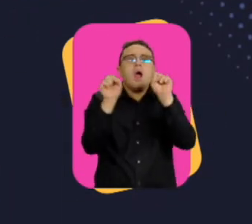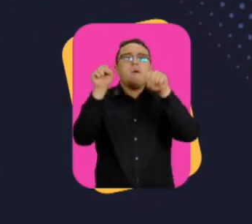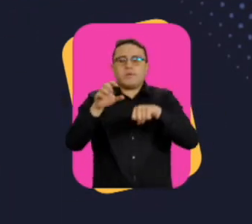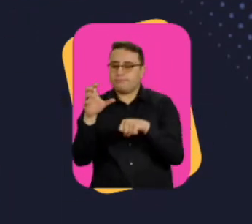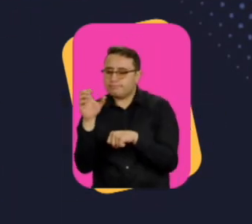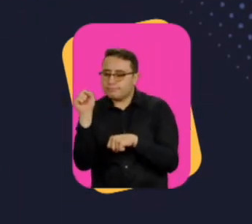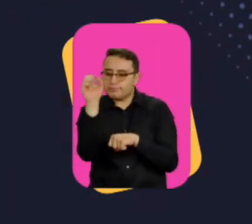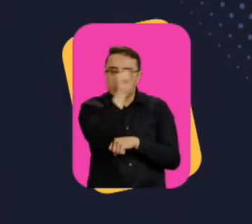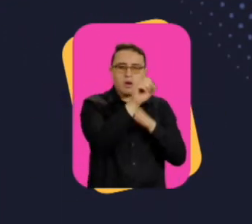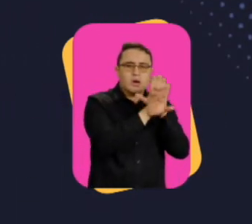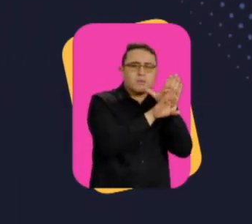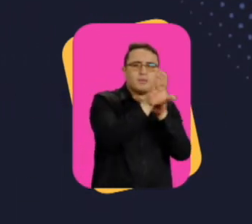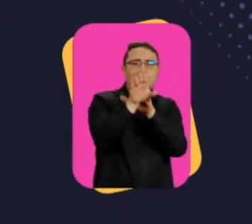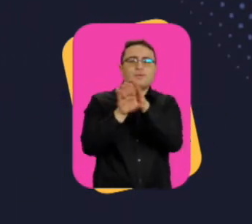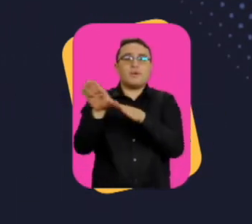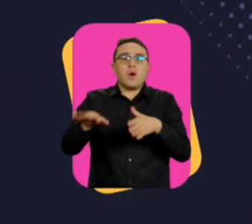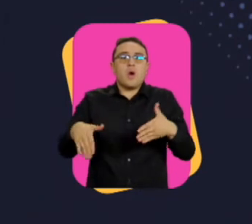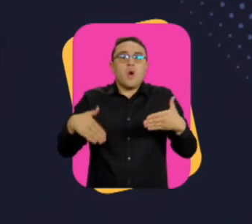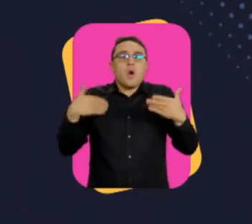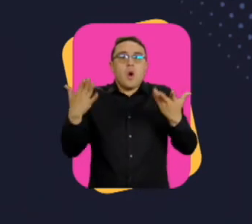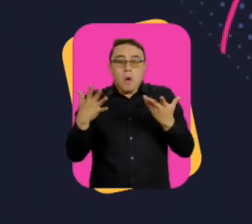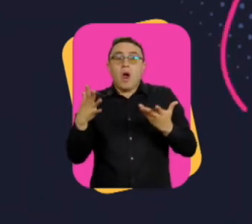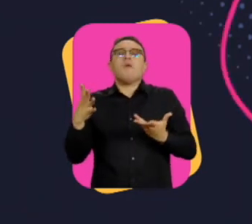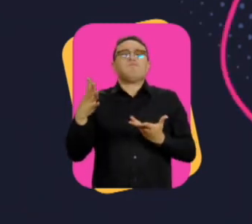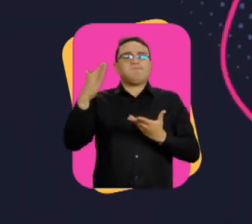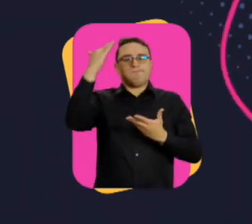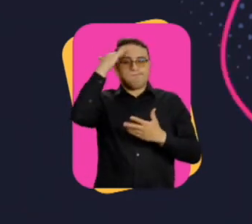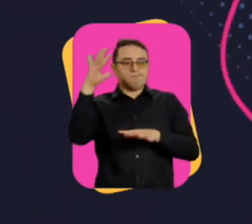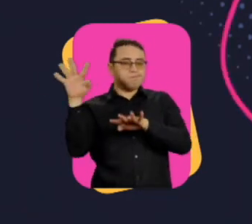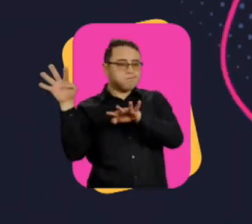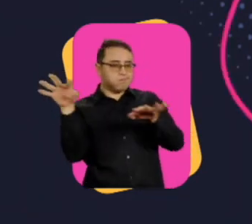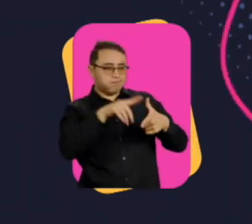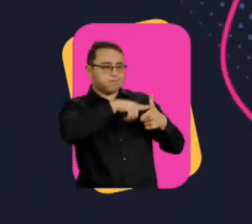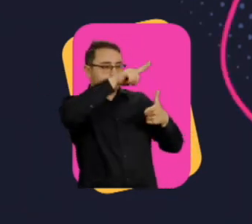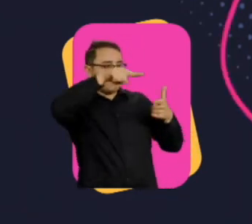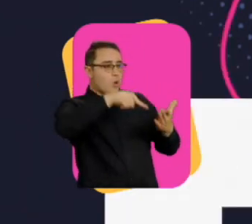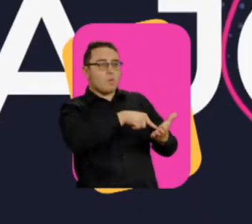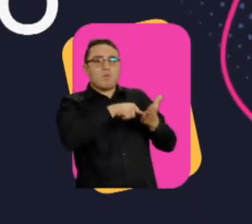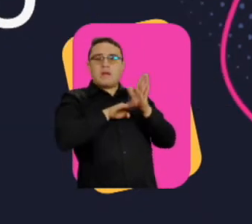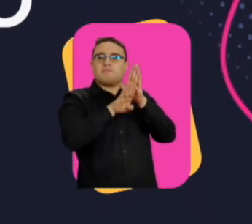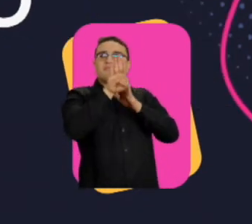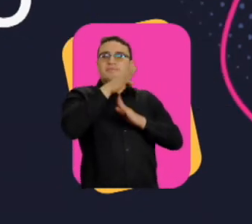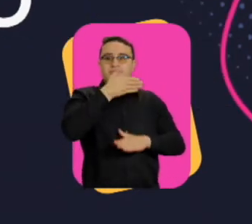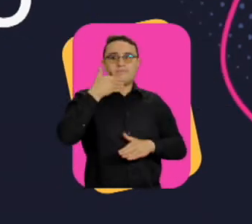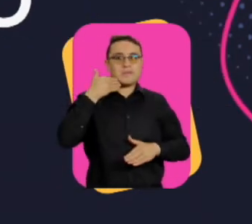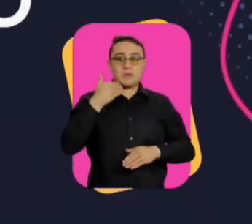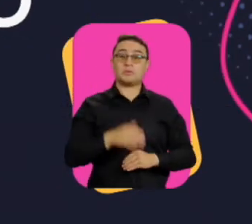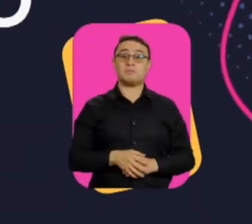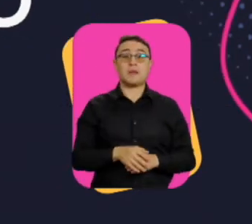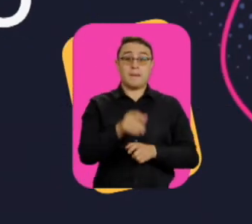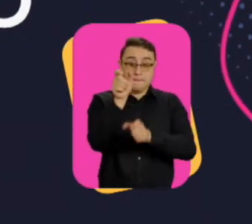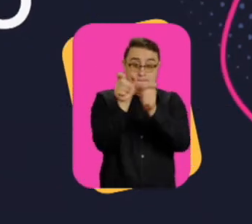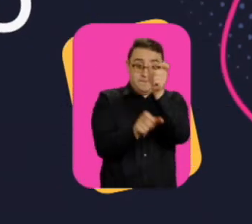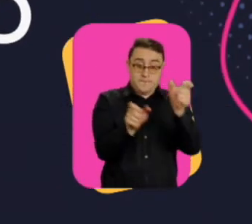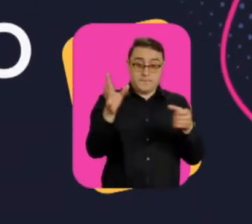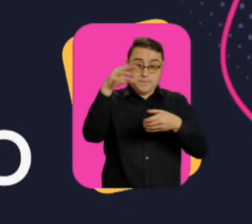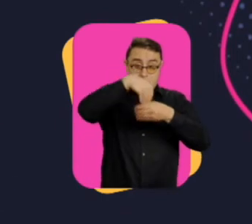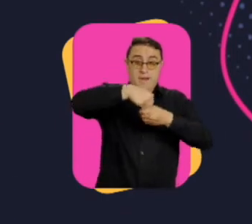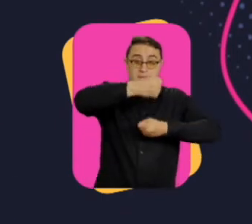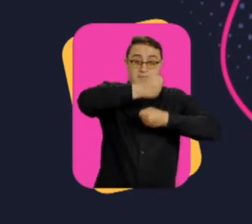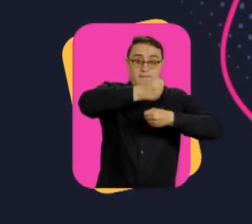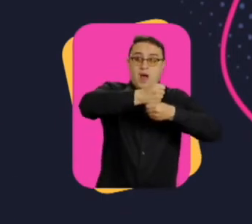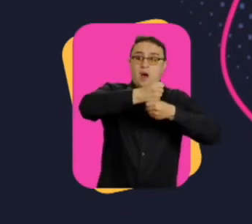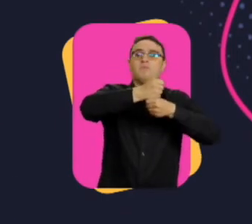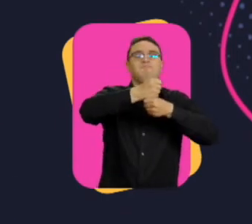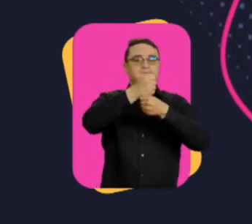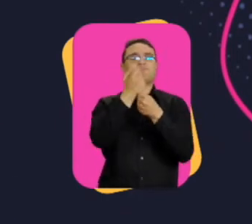logros obtenidos por medio de indicadores que evidencian el mejoramiento. Capital de trabajo. Gracias